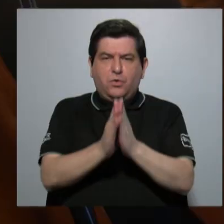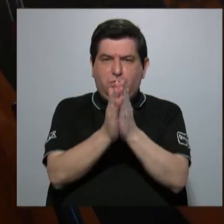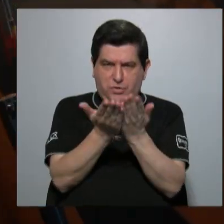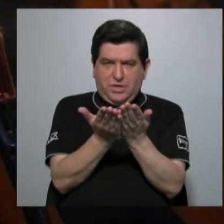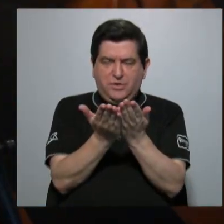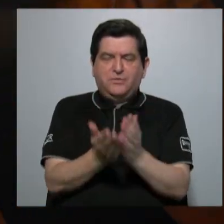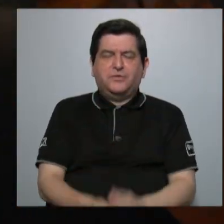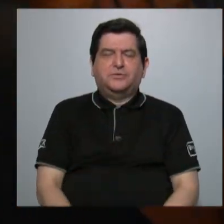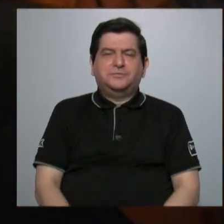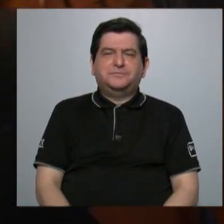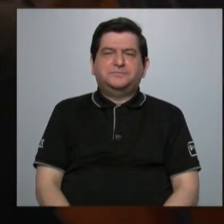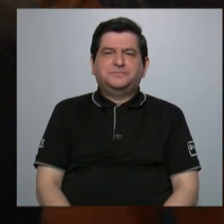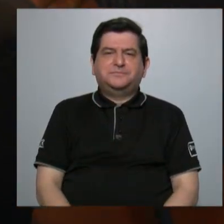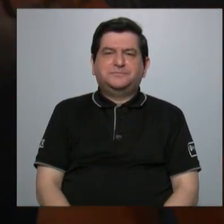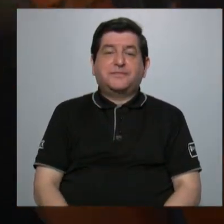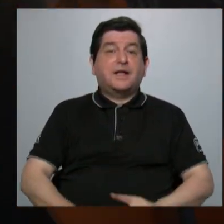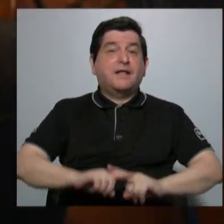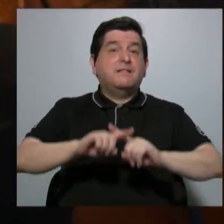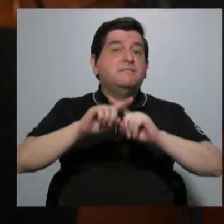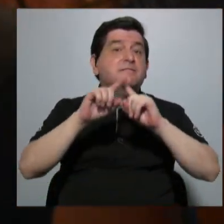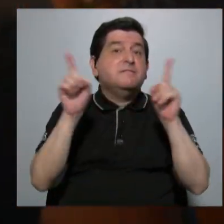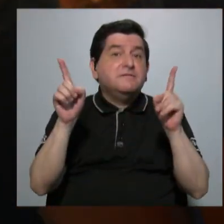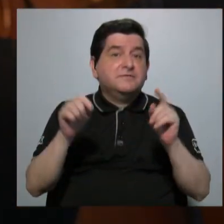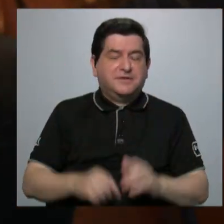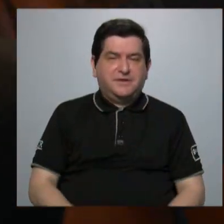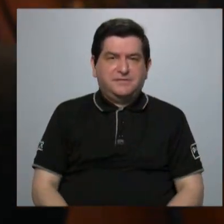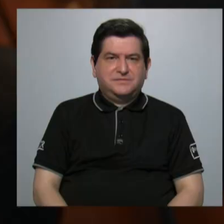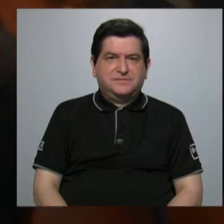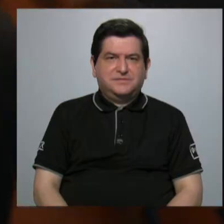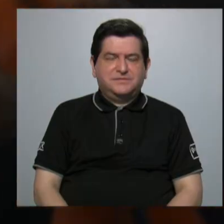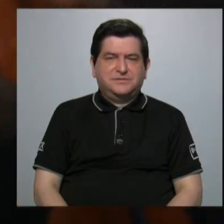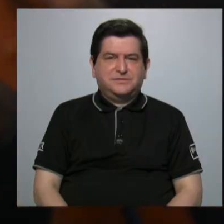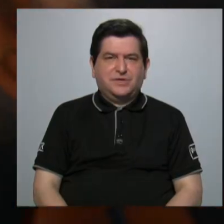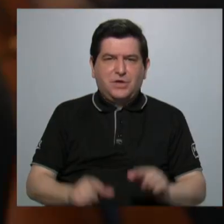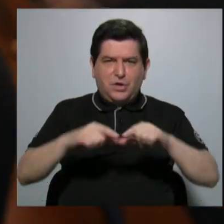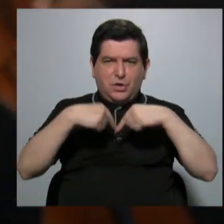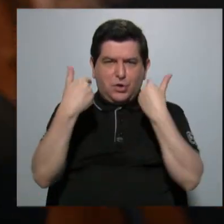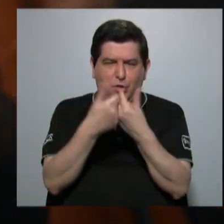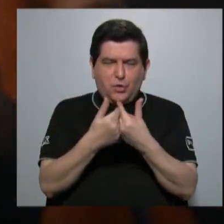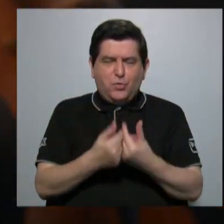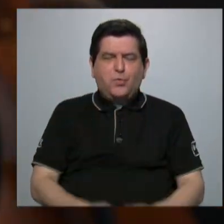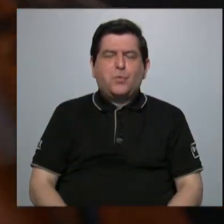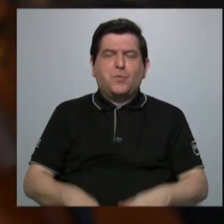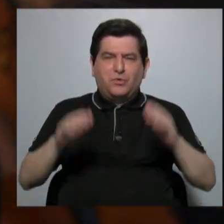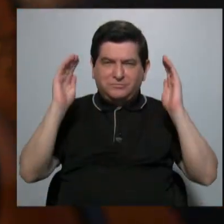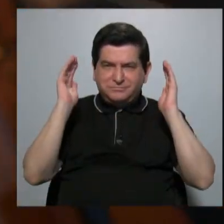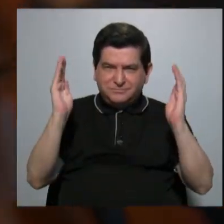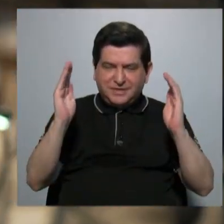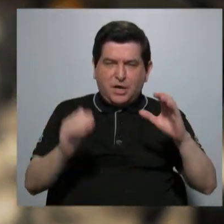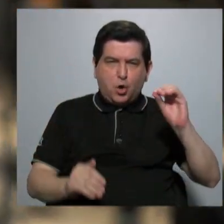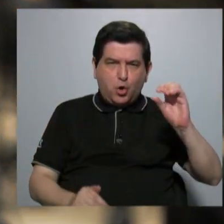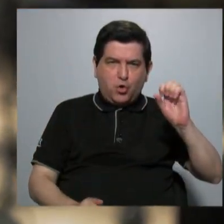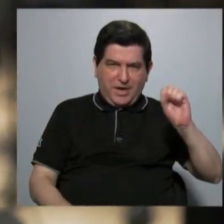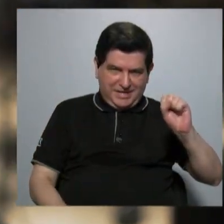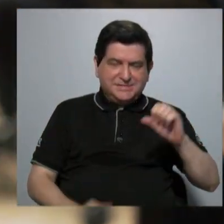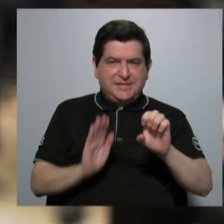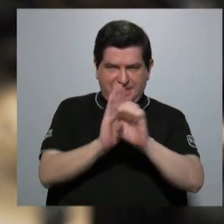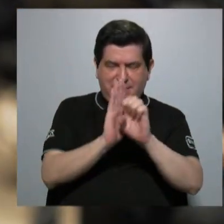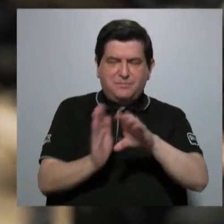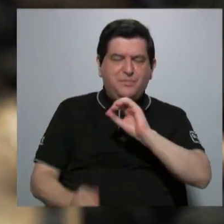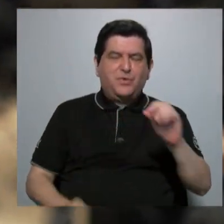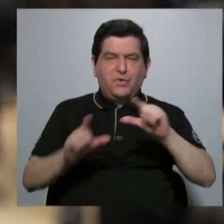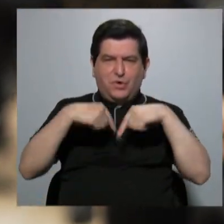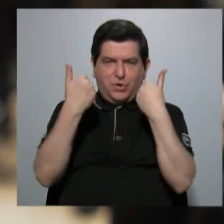¿verdad? La diferencia entre una orquesta sinfónica y un grupo de música de